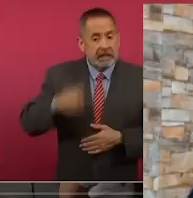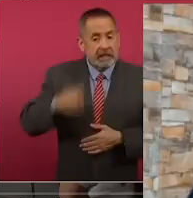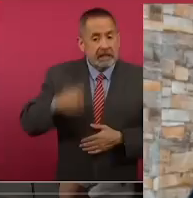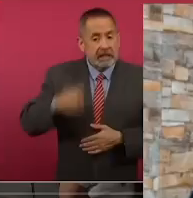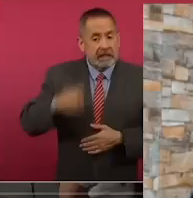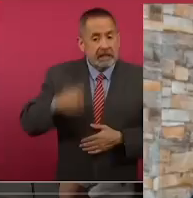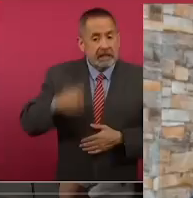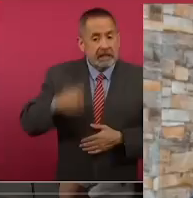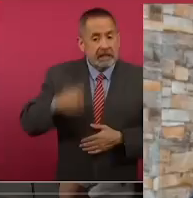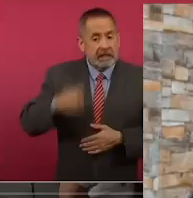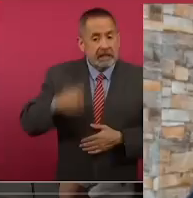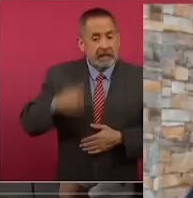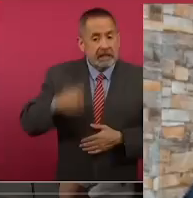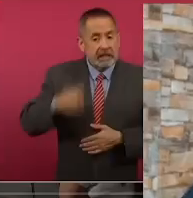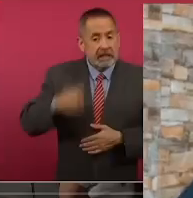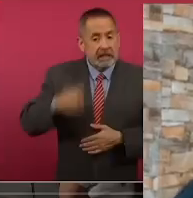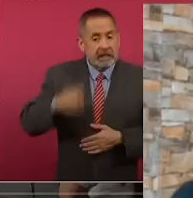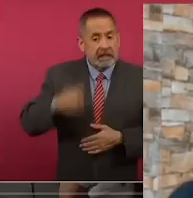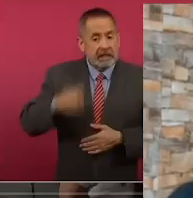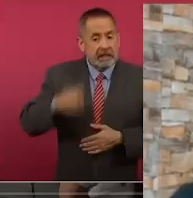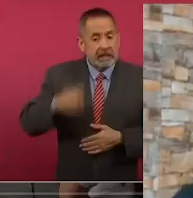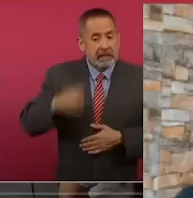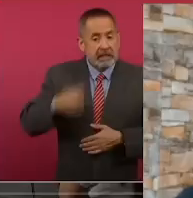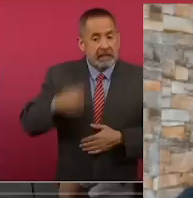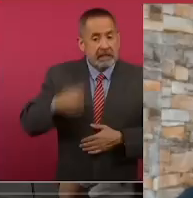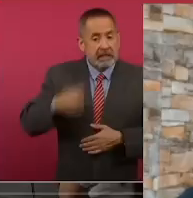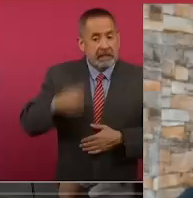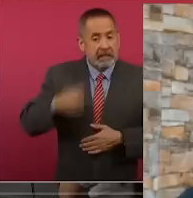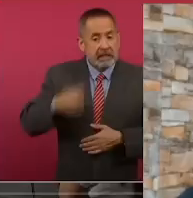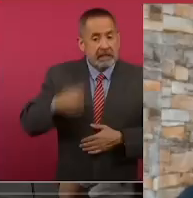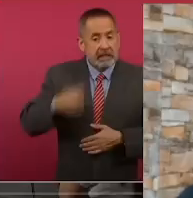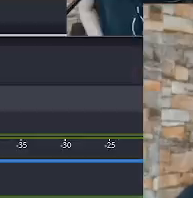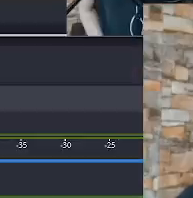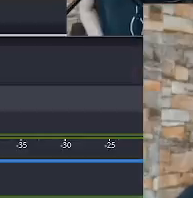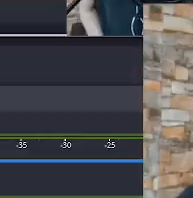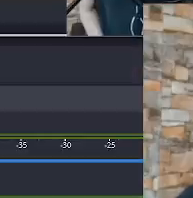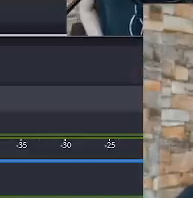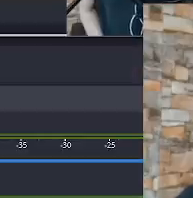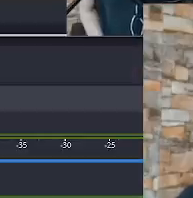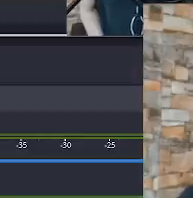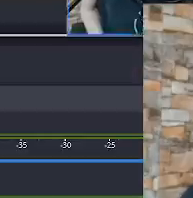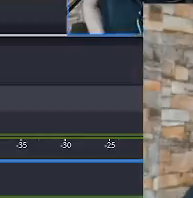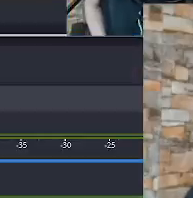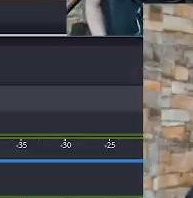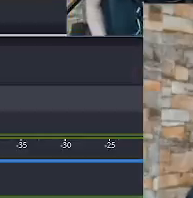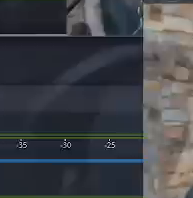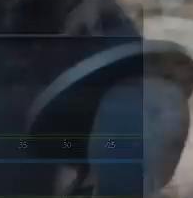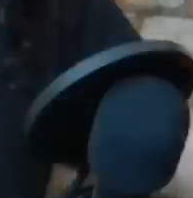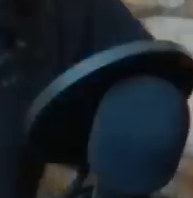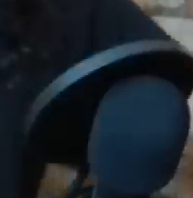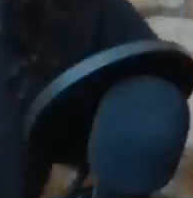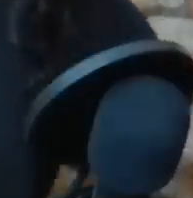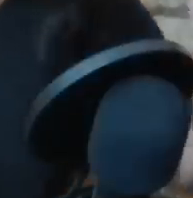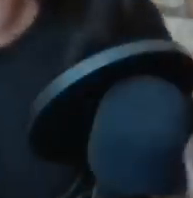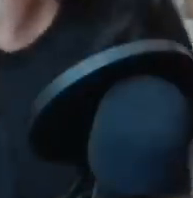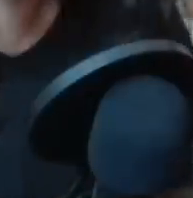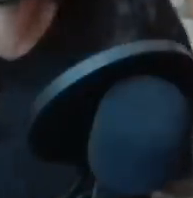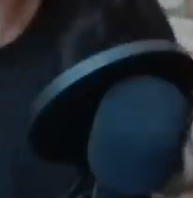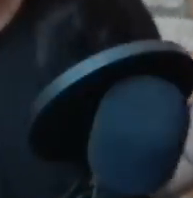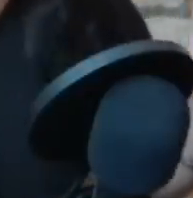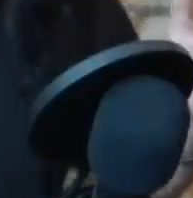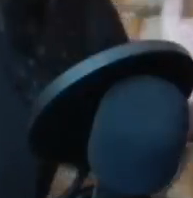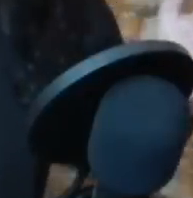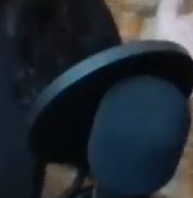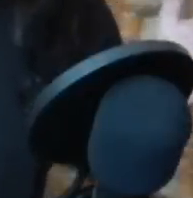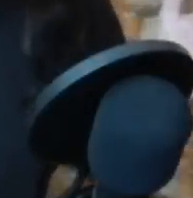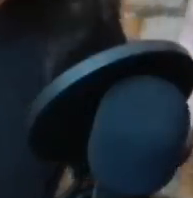voy a dangering Chicken compatriotas es el asunto tú qué demonios opinas esto es muy